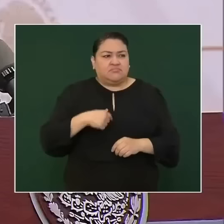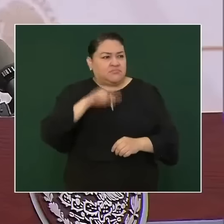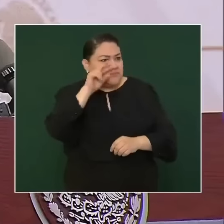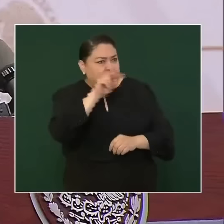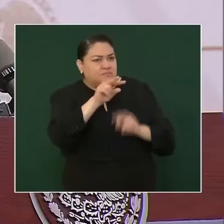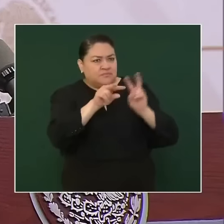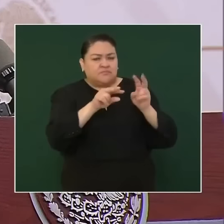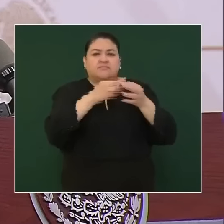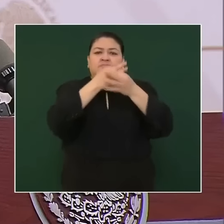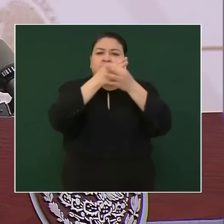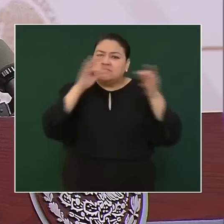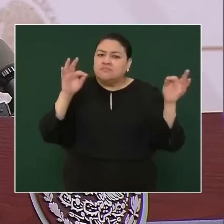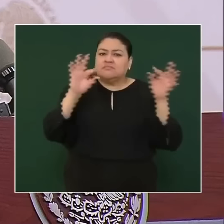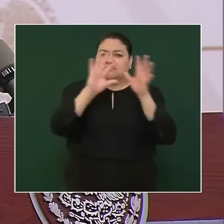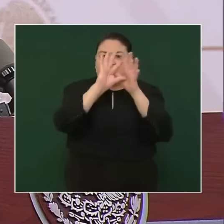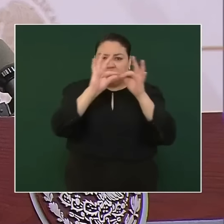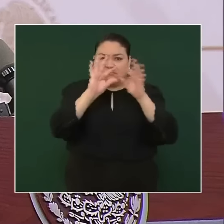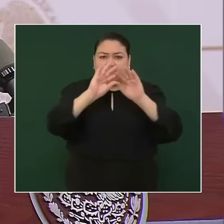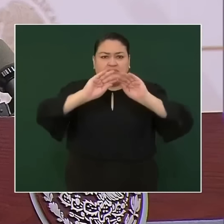constantemente para